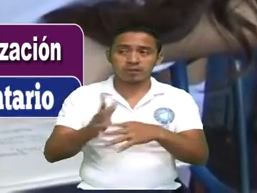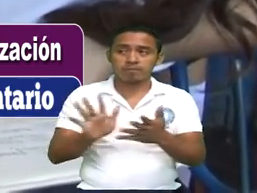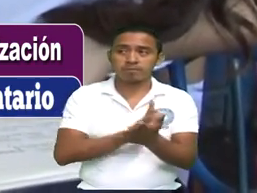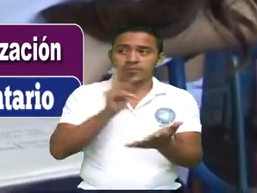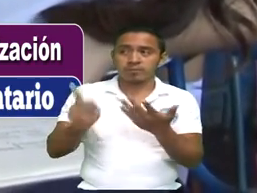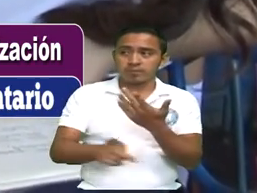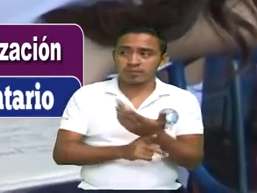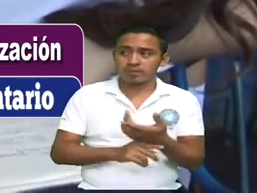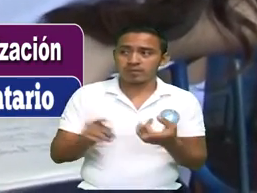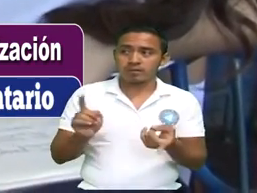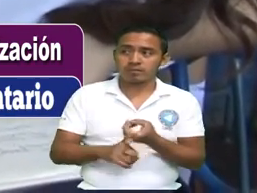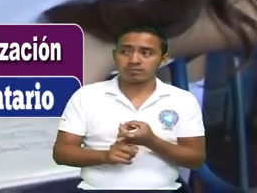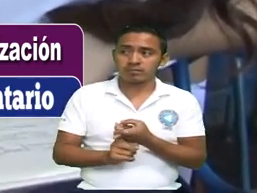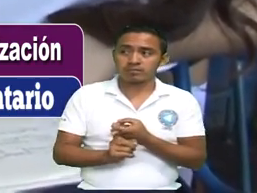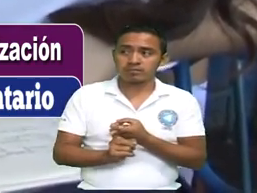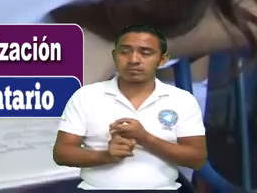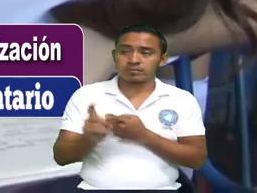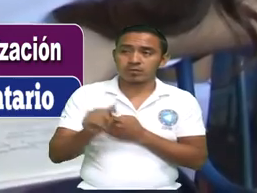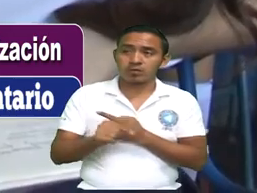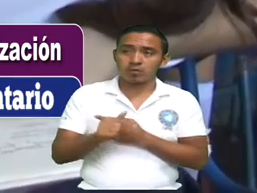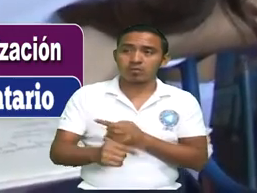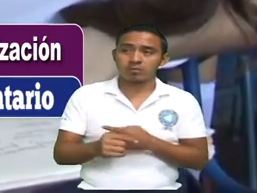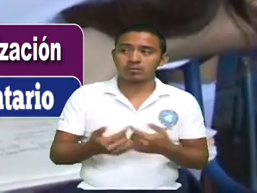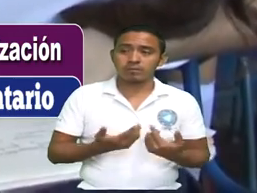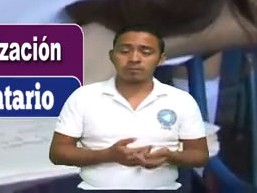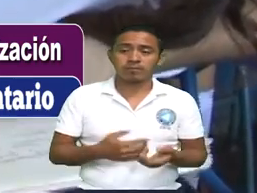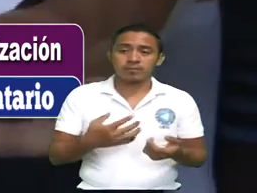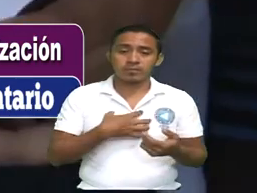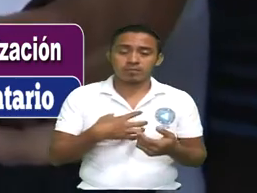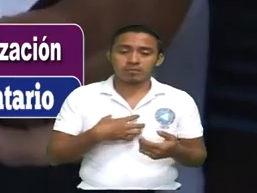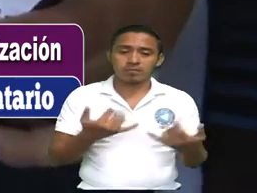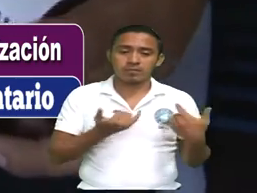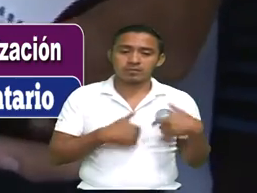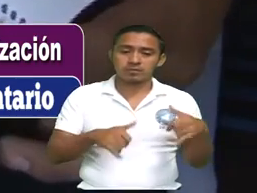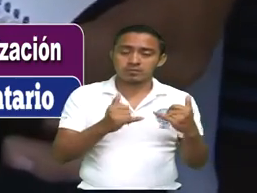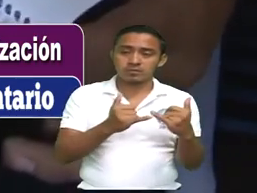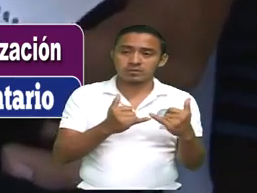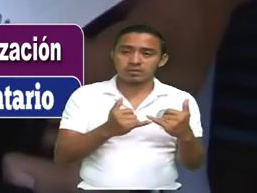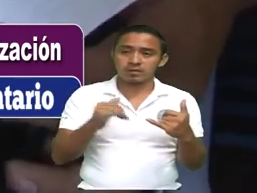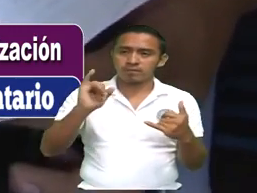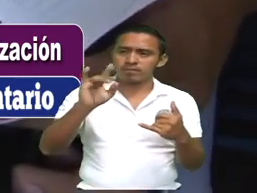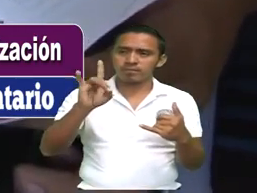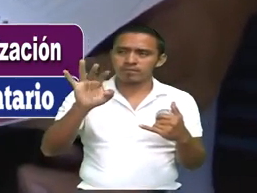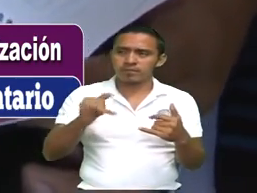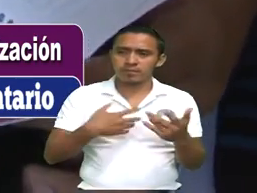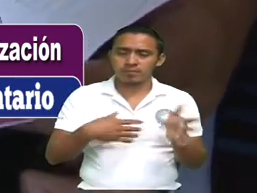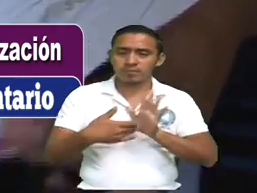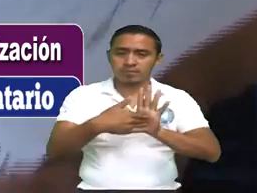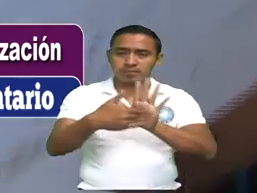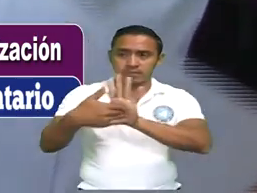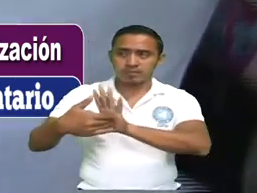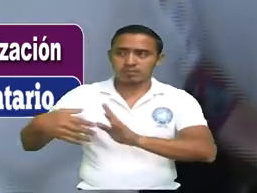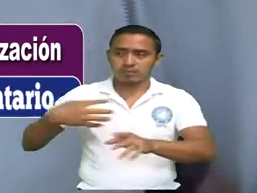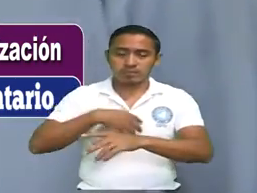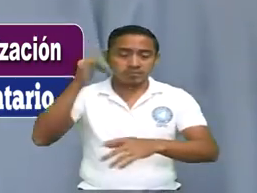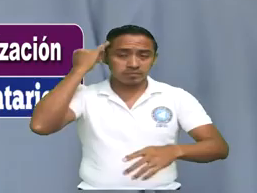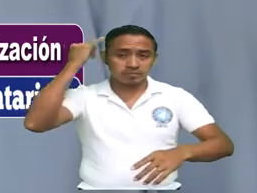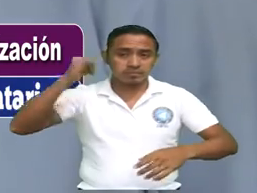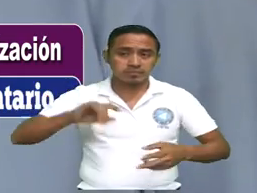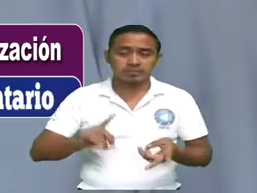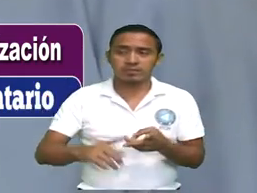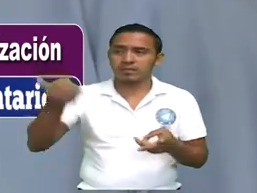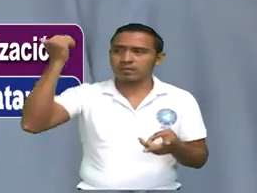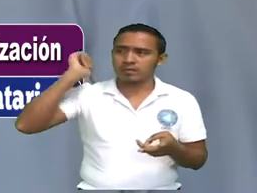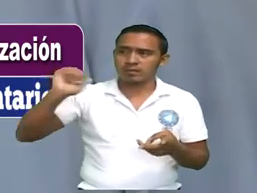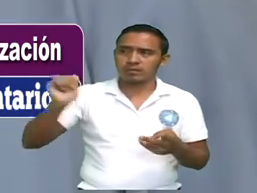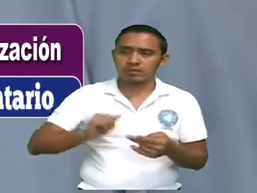Ayer estaba, hoy está la secundaria en IDEA haciendo la presentación de sus programas de innovación. Ayer